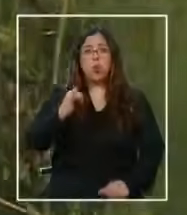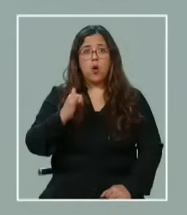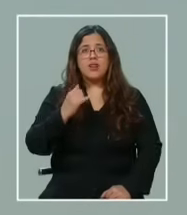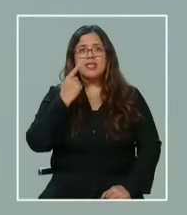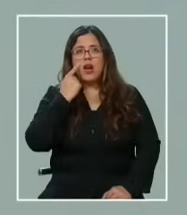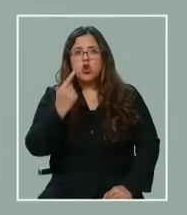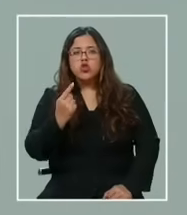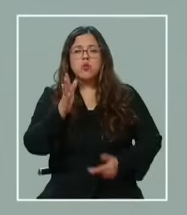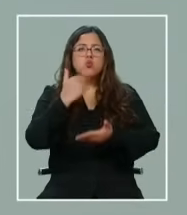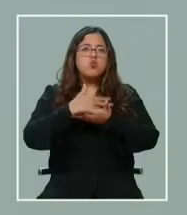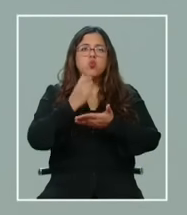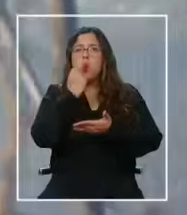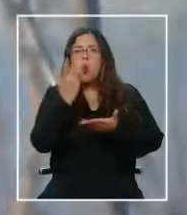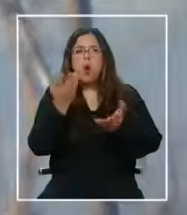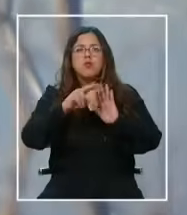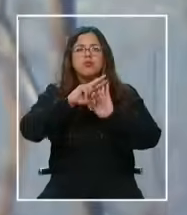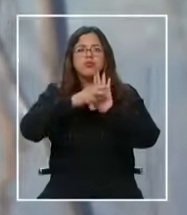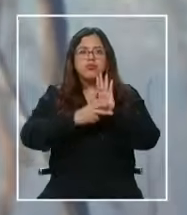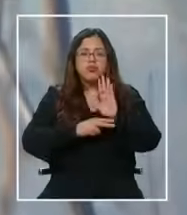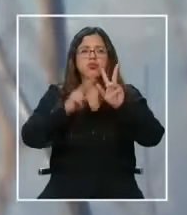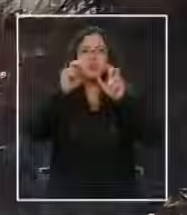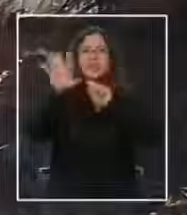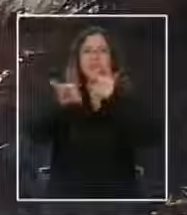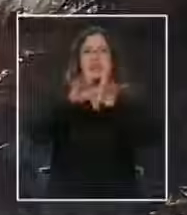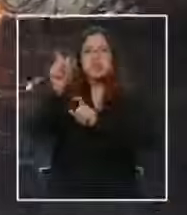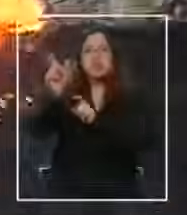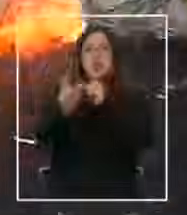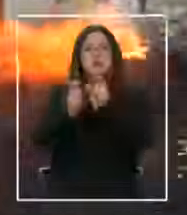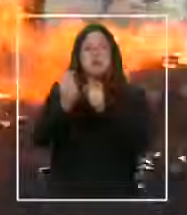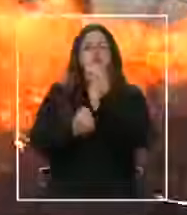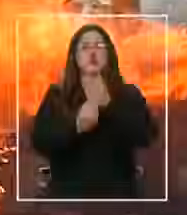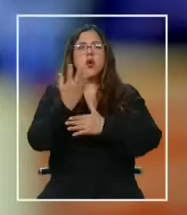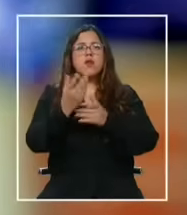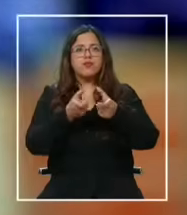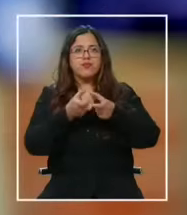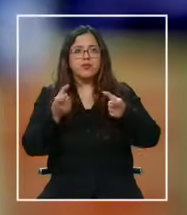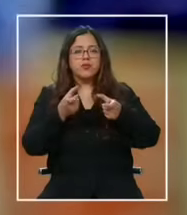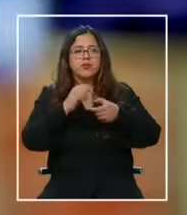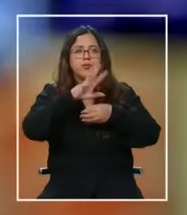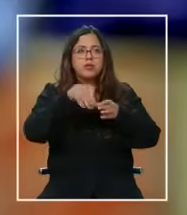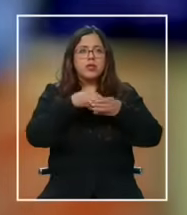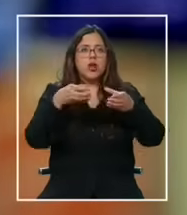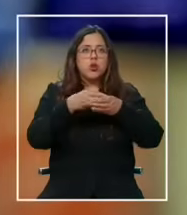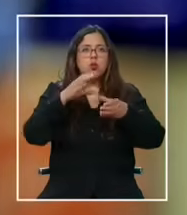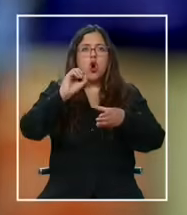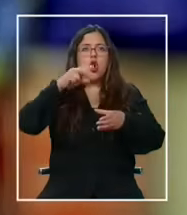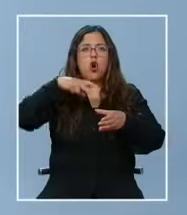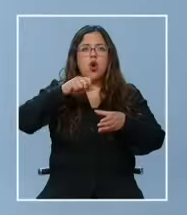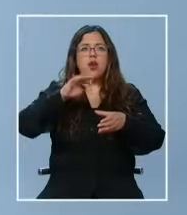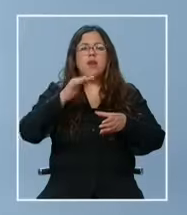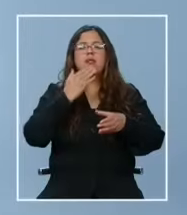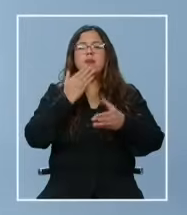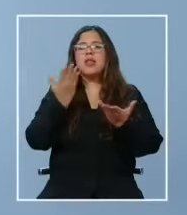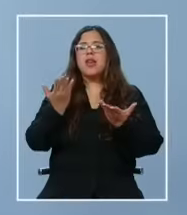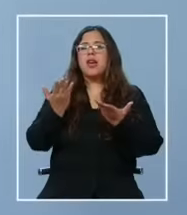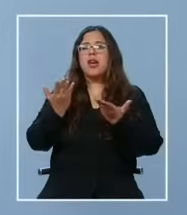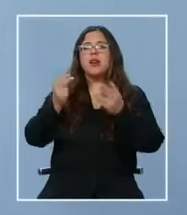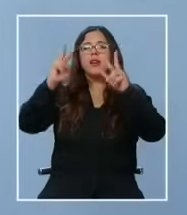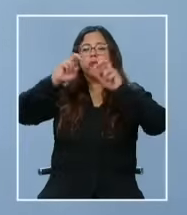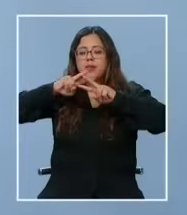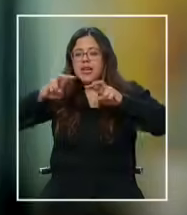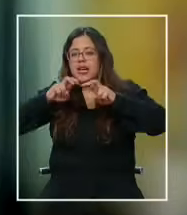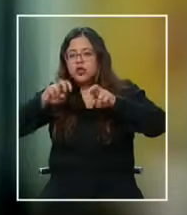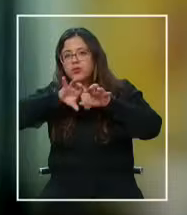se conocer será el plan para modificar los filtros de selección de los nuevos brigadistas así como una auditoría externa para determinar las presuntas